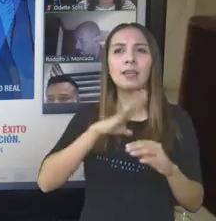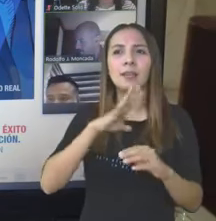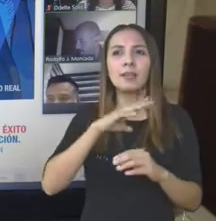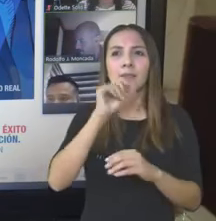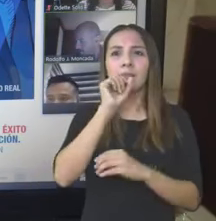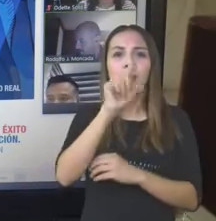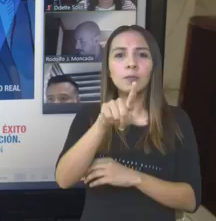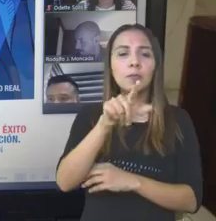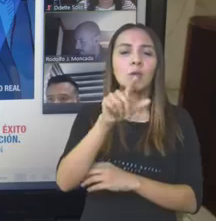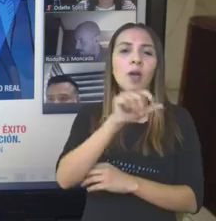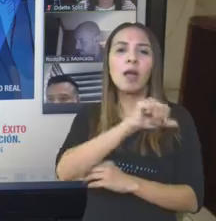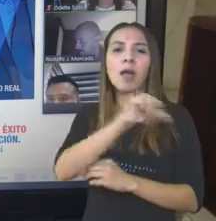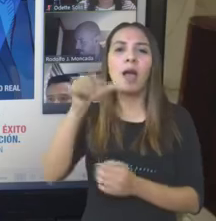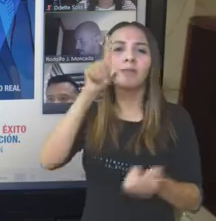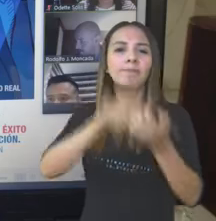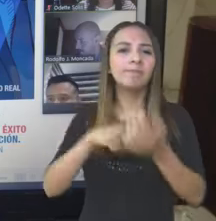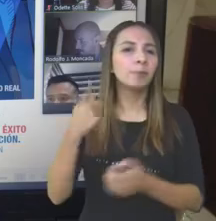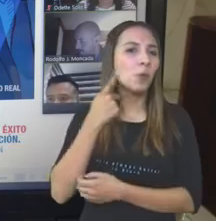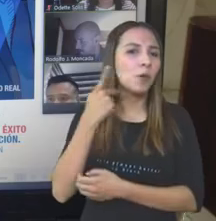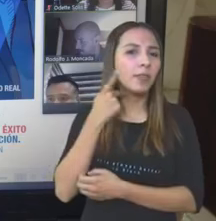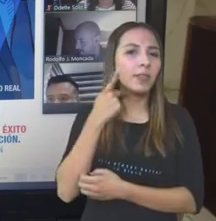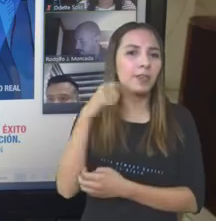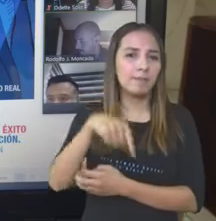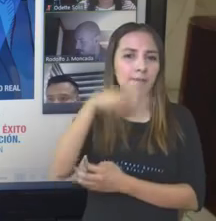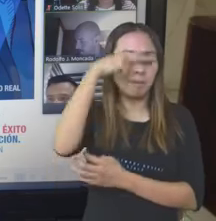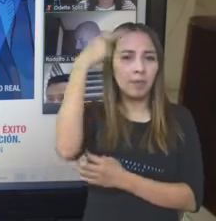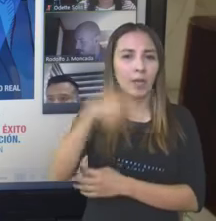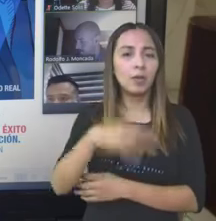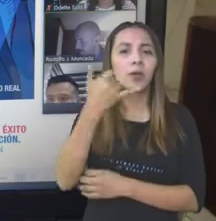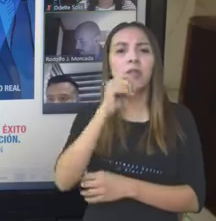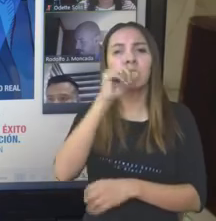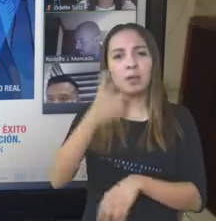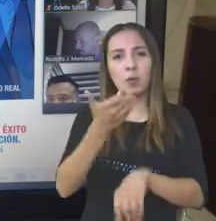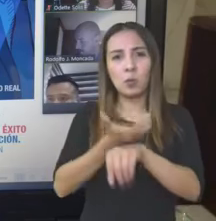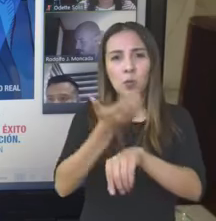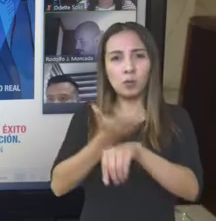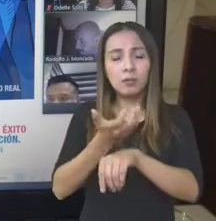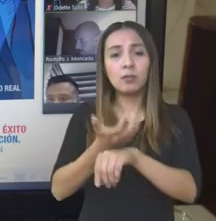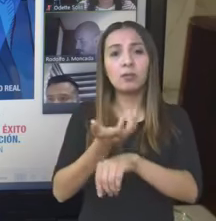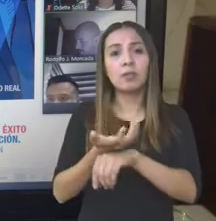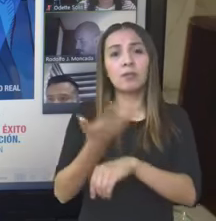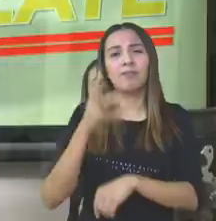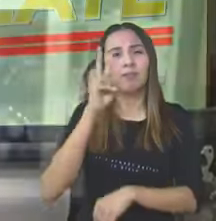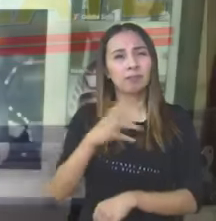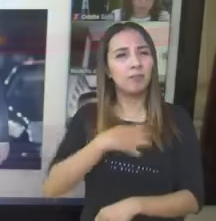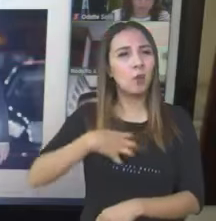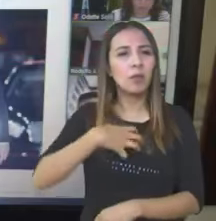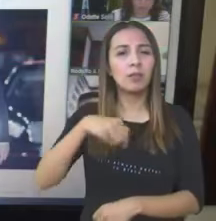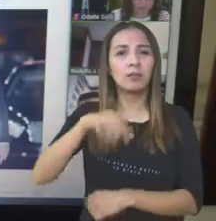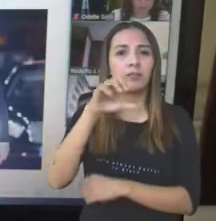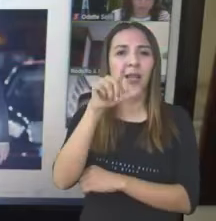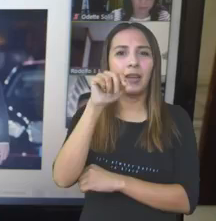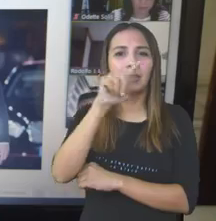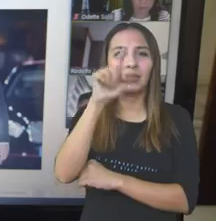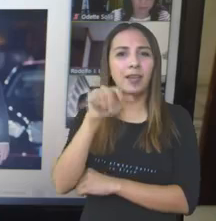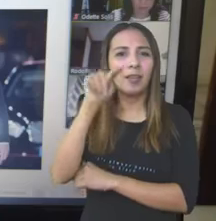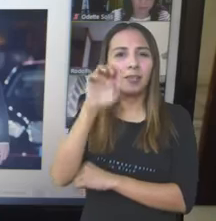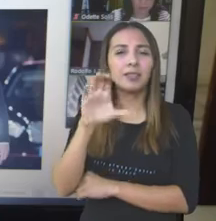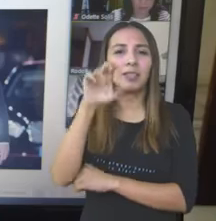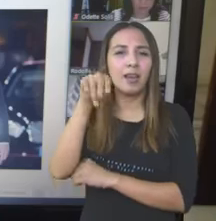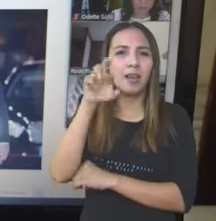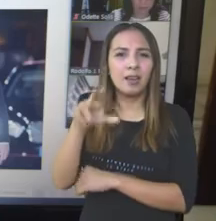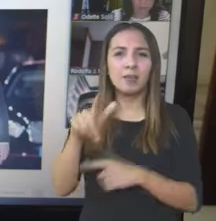actores políticos de este país y de Estados Unidos, y muy contentos porque CNR y Lánzate pues se sigue preparando, nos